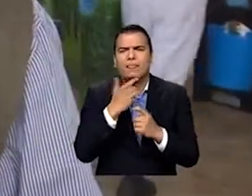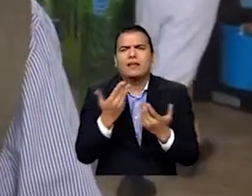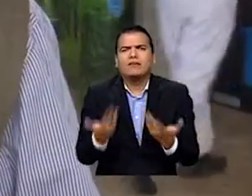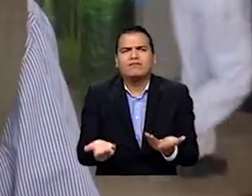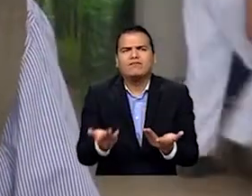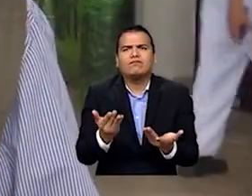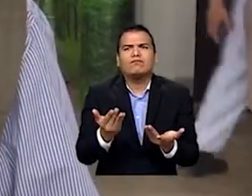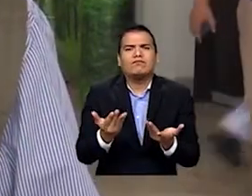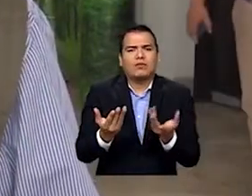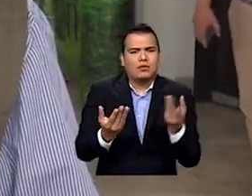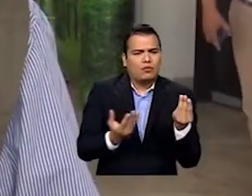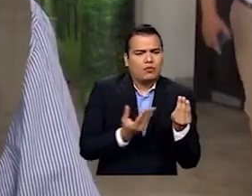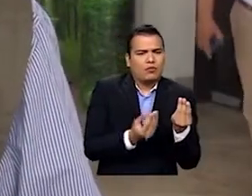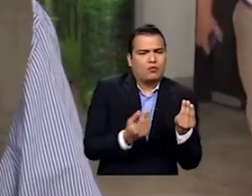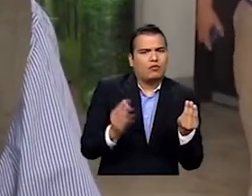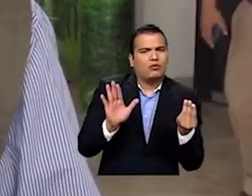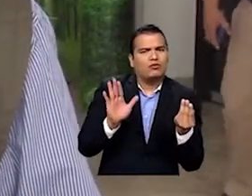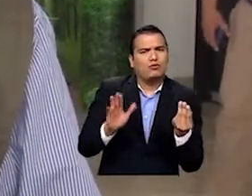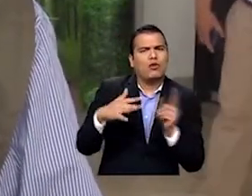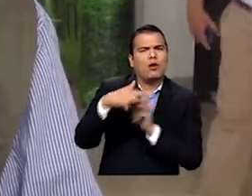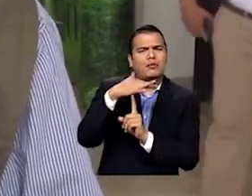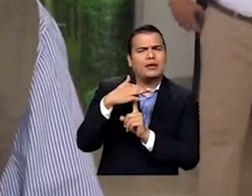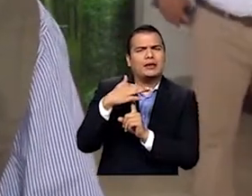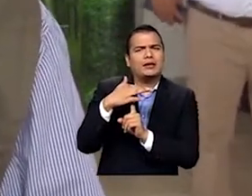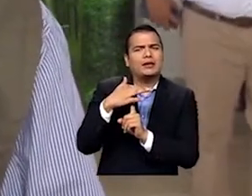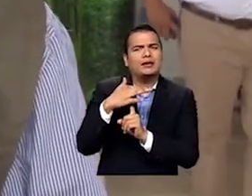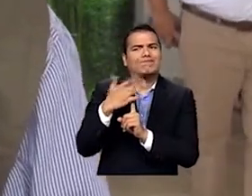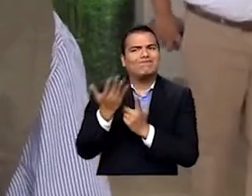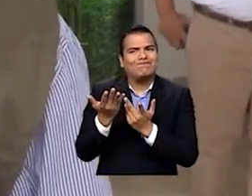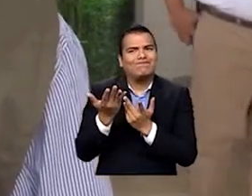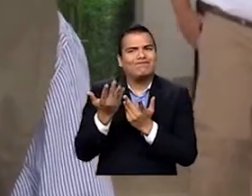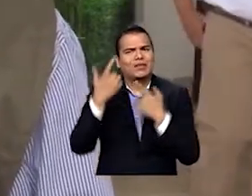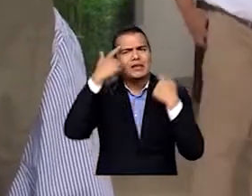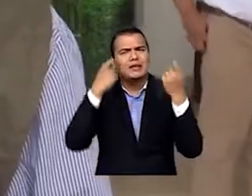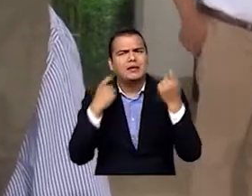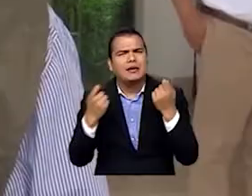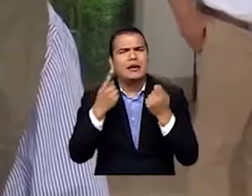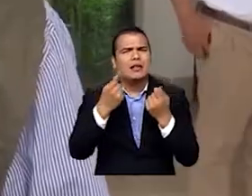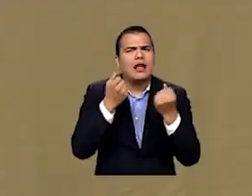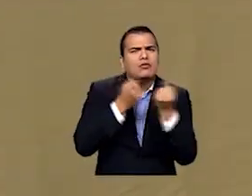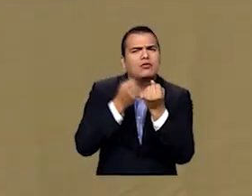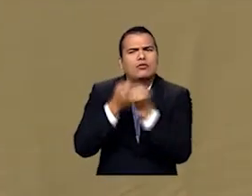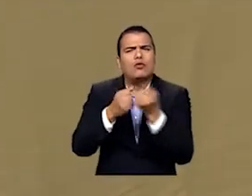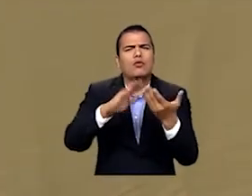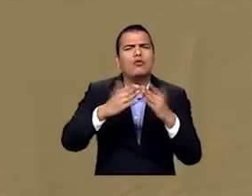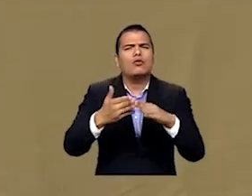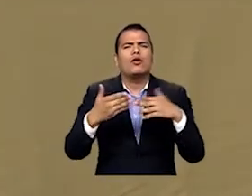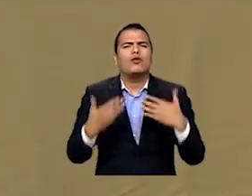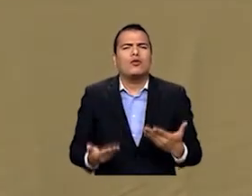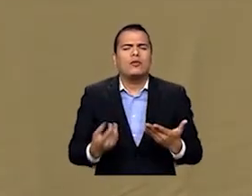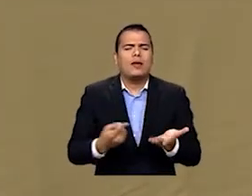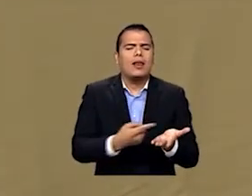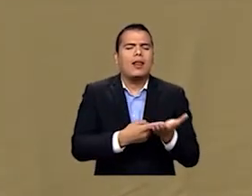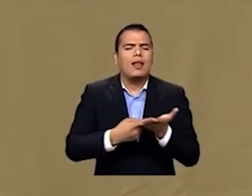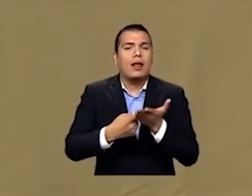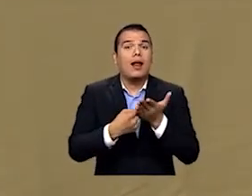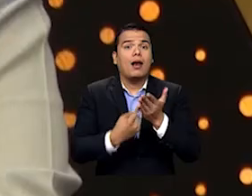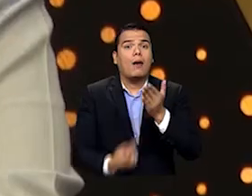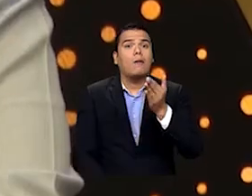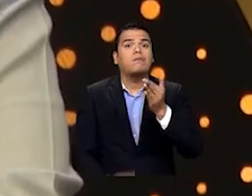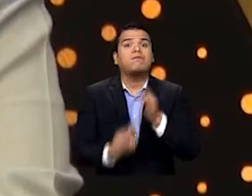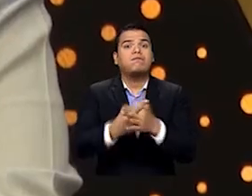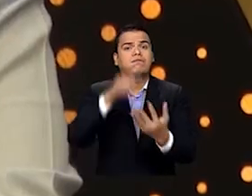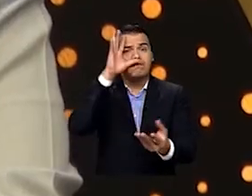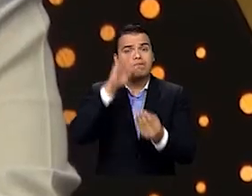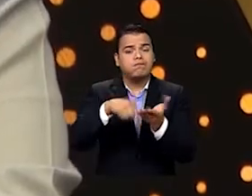debíamos hacerle desde las corporaciones autónomas regionales, y con el liderazgo del doctor Marco Antonio empezamos a trabajar en madurar esta idea que hoy estamos concretando